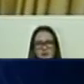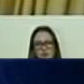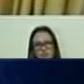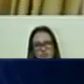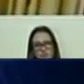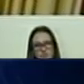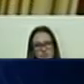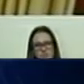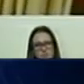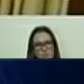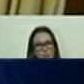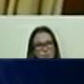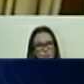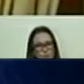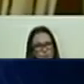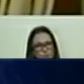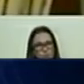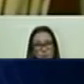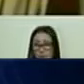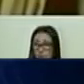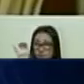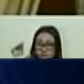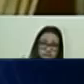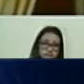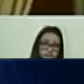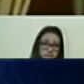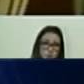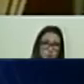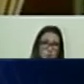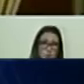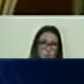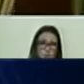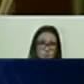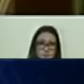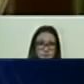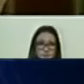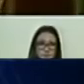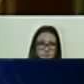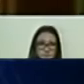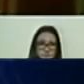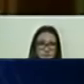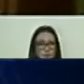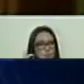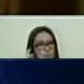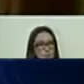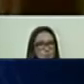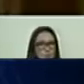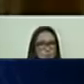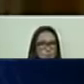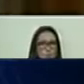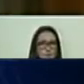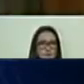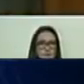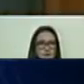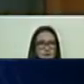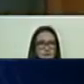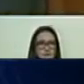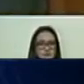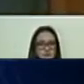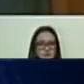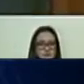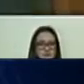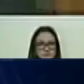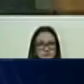mundo. Ve a hacer eso en otras partes. Sé de otra persona, una muchacha, clase media popular, la puedo